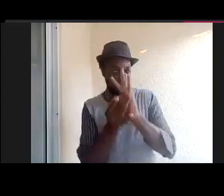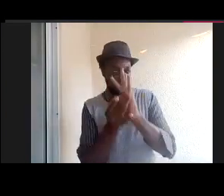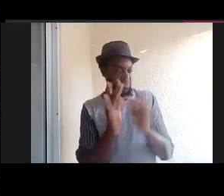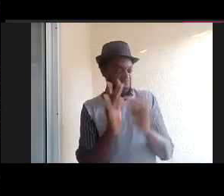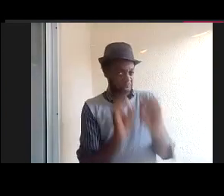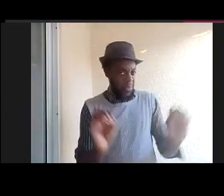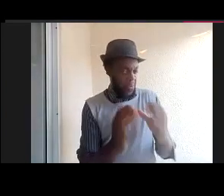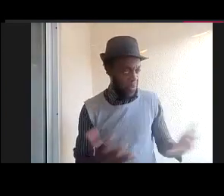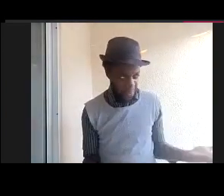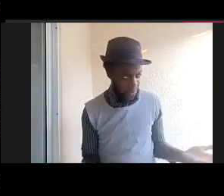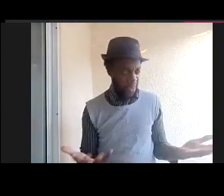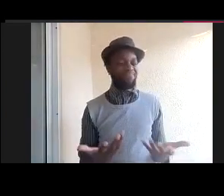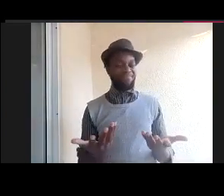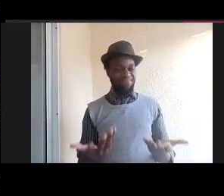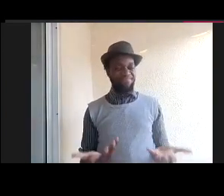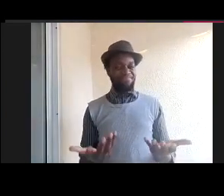la mujer